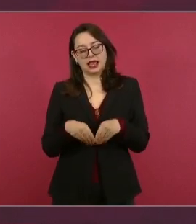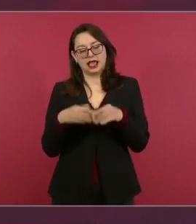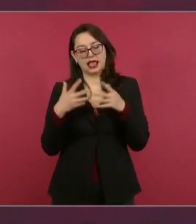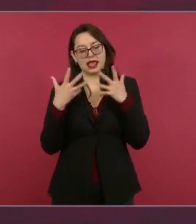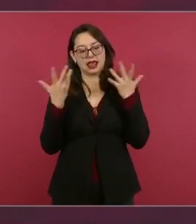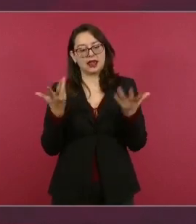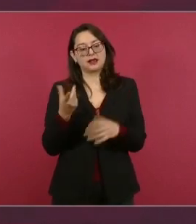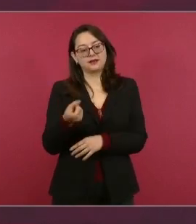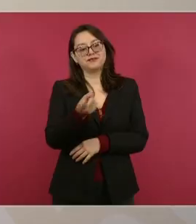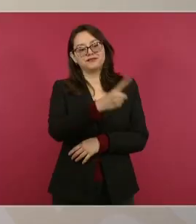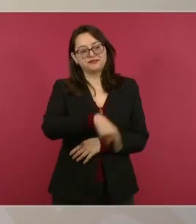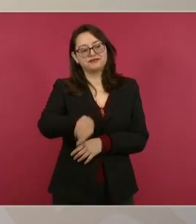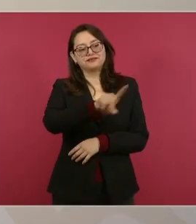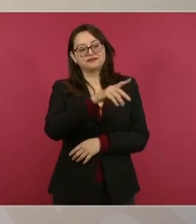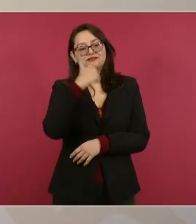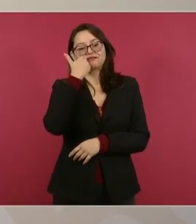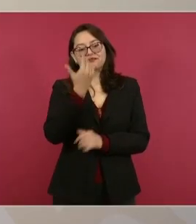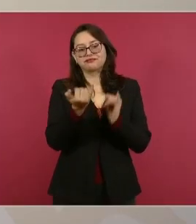Fox